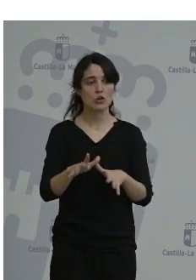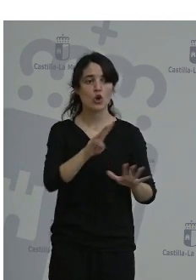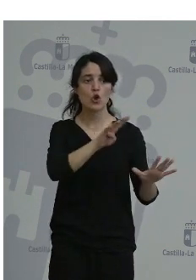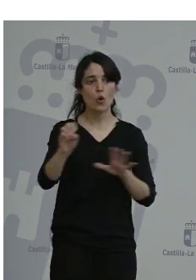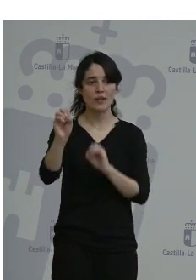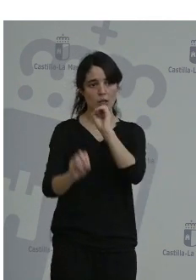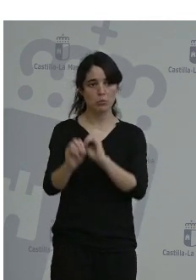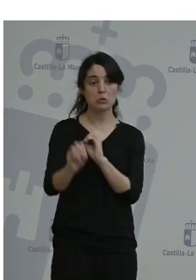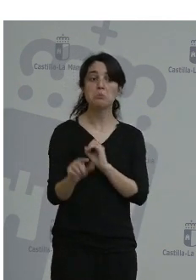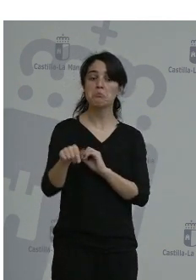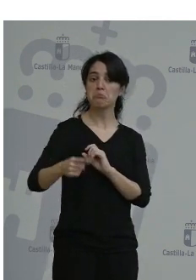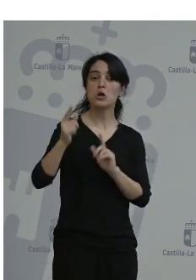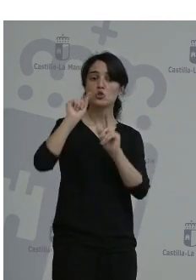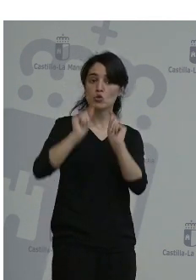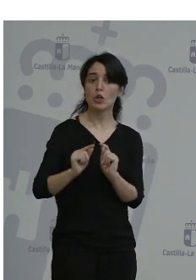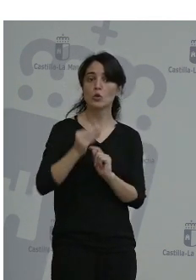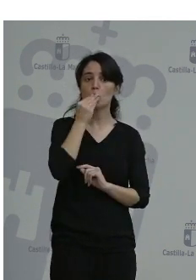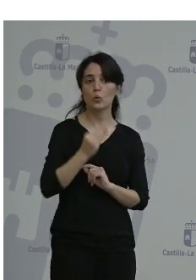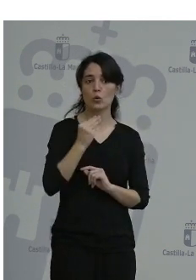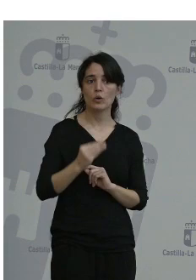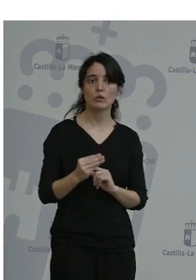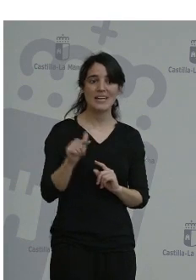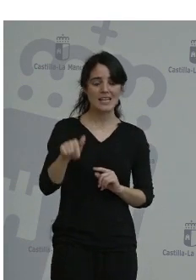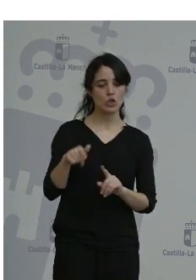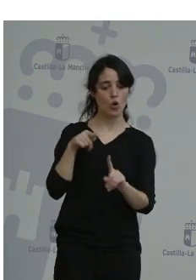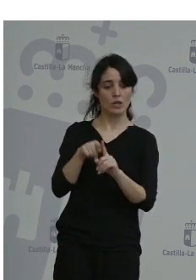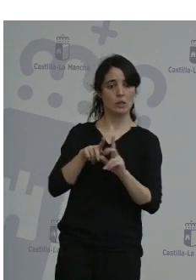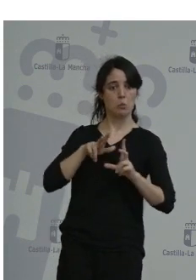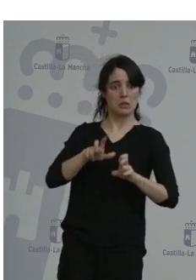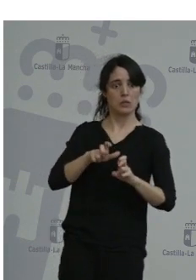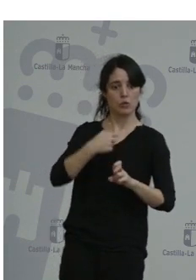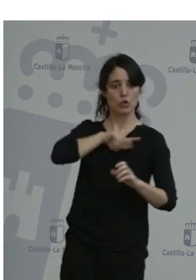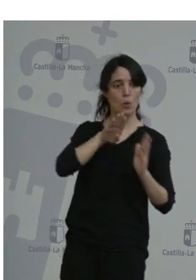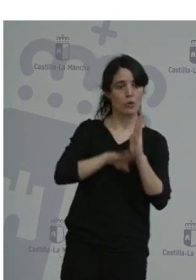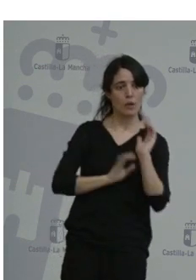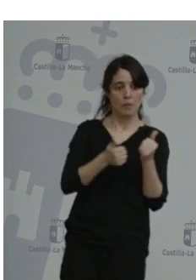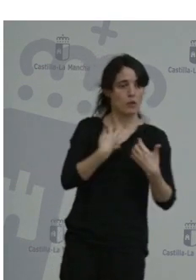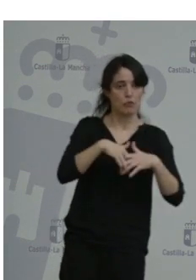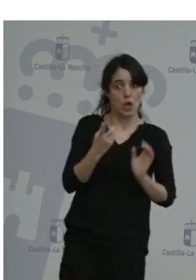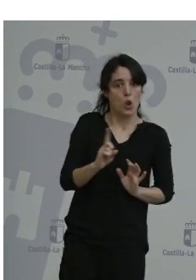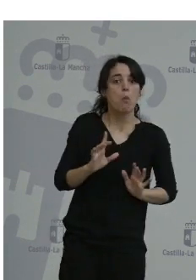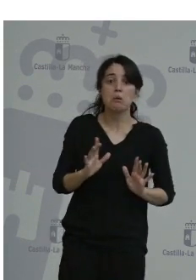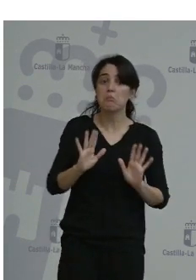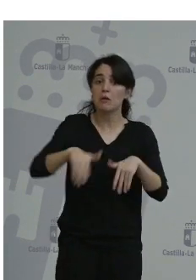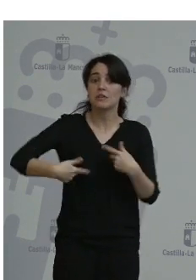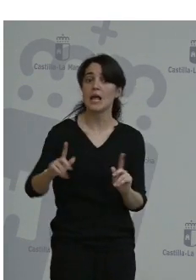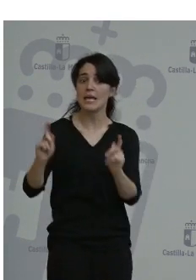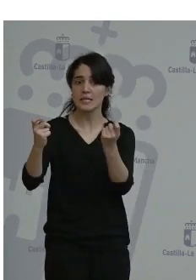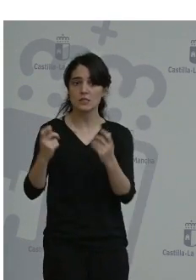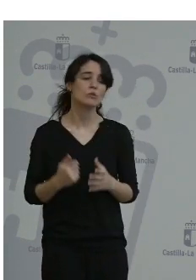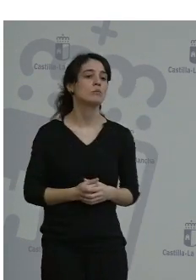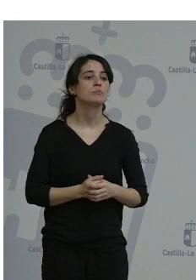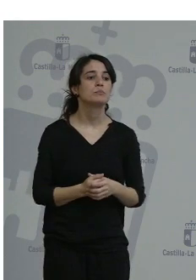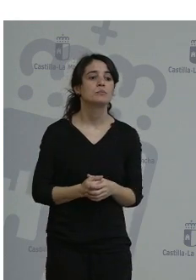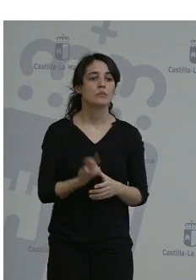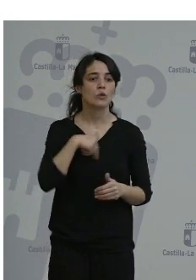dato muy bueno y, repito, no era la intención del programa. ¿Cómo lo vamos a poder complementar? Vamos a sacar en